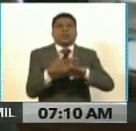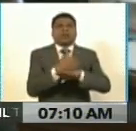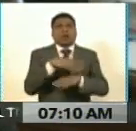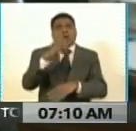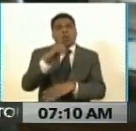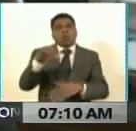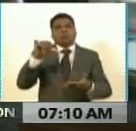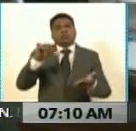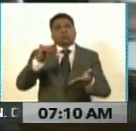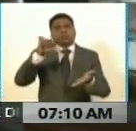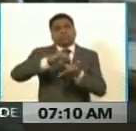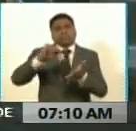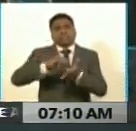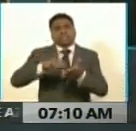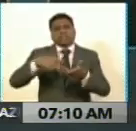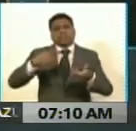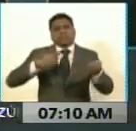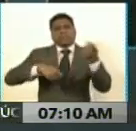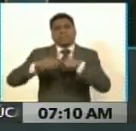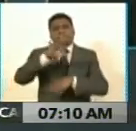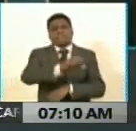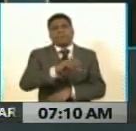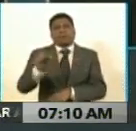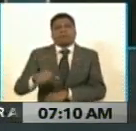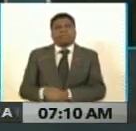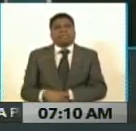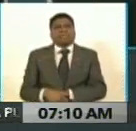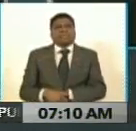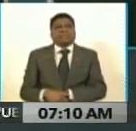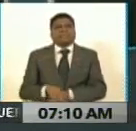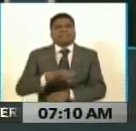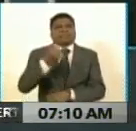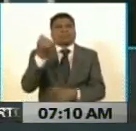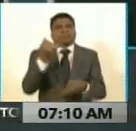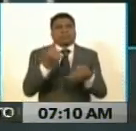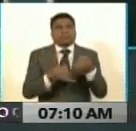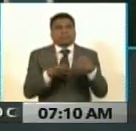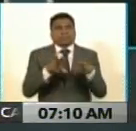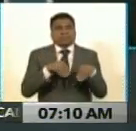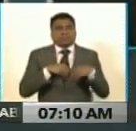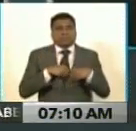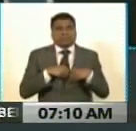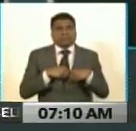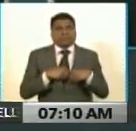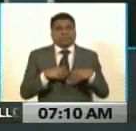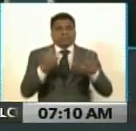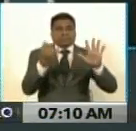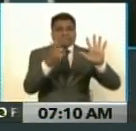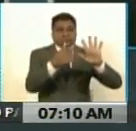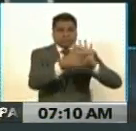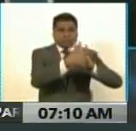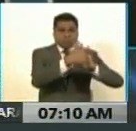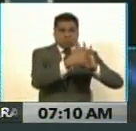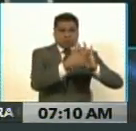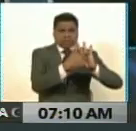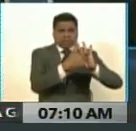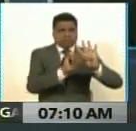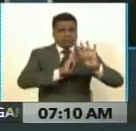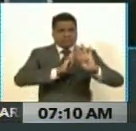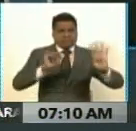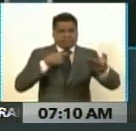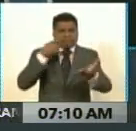el sanil y la última por supuesto recibe la transacción quiero ser enfático la